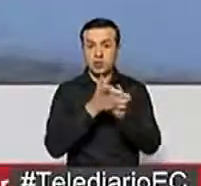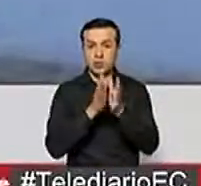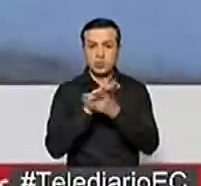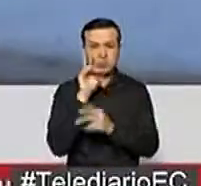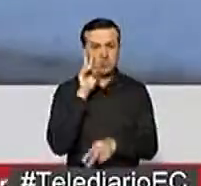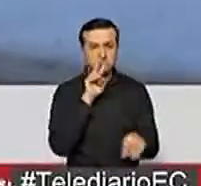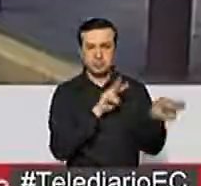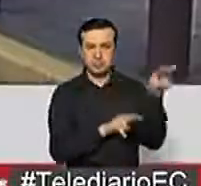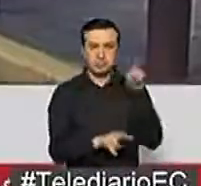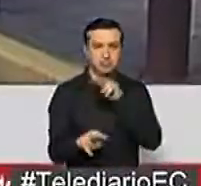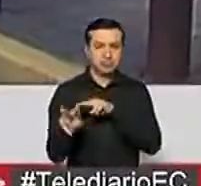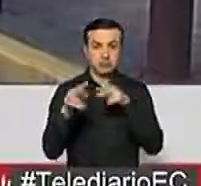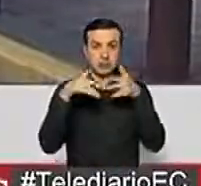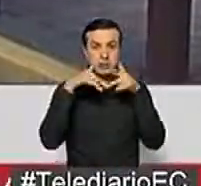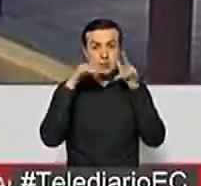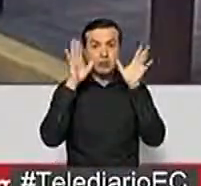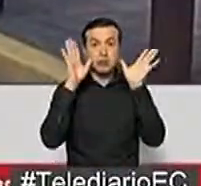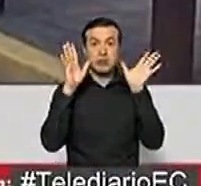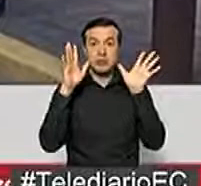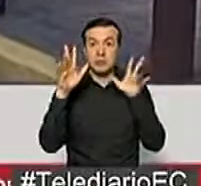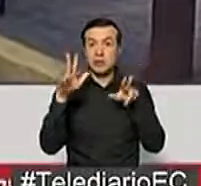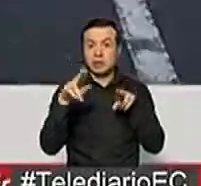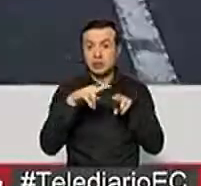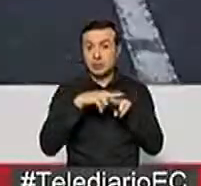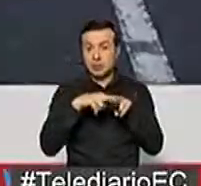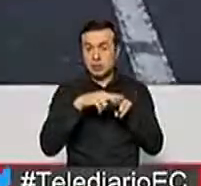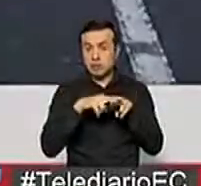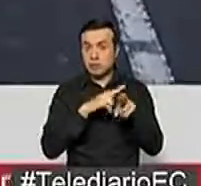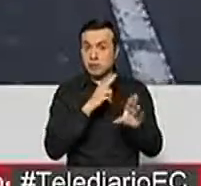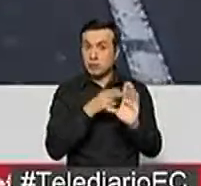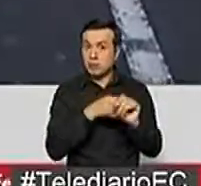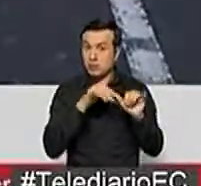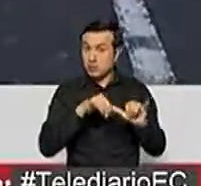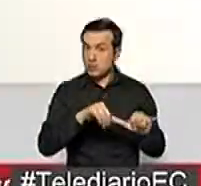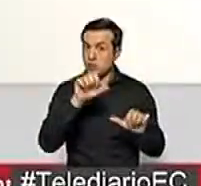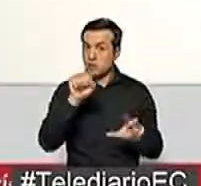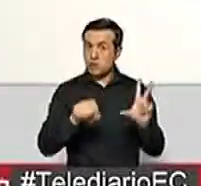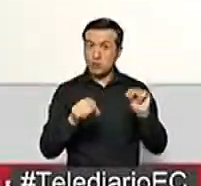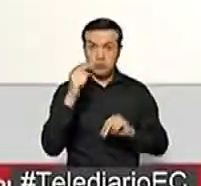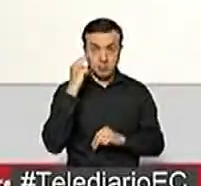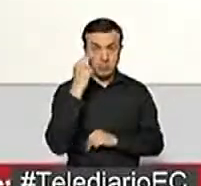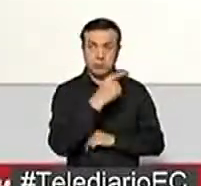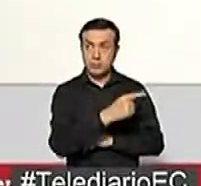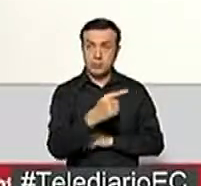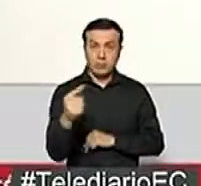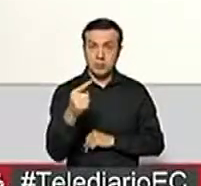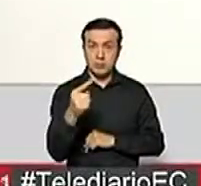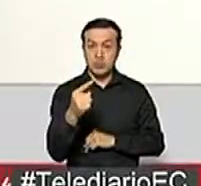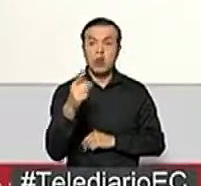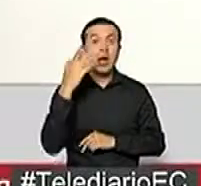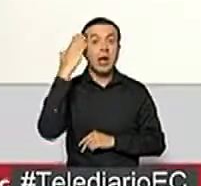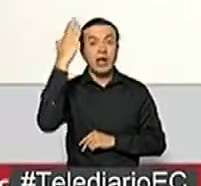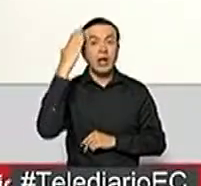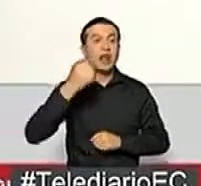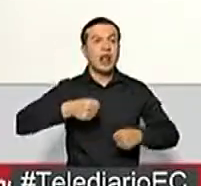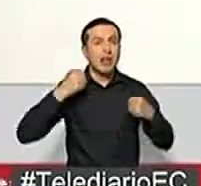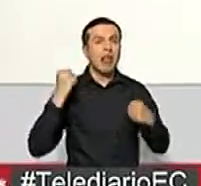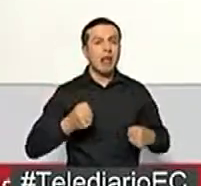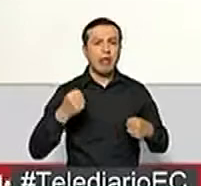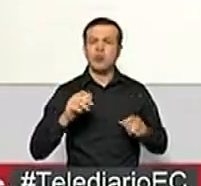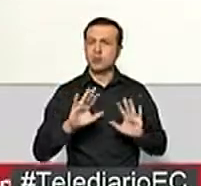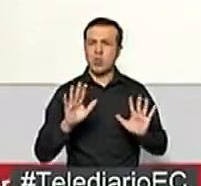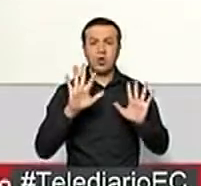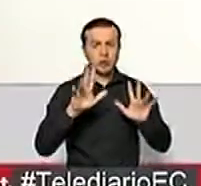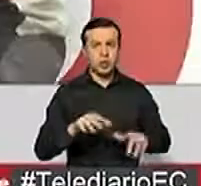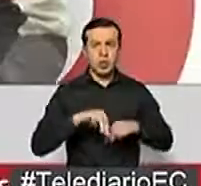se determinará si para diciembre el taxismo seguirá formando parte de esta disposición. Esto no es un capricho del señor alcalde ni de la Secretaría